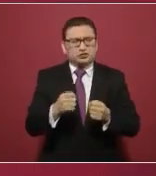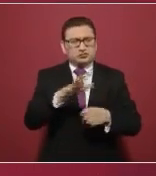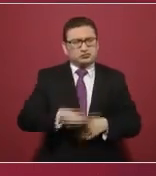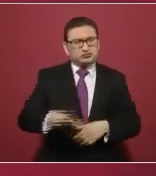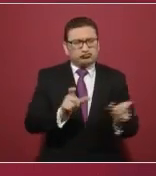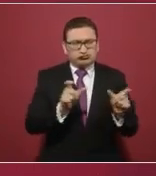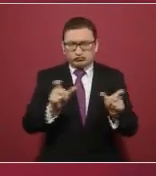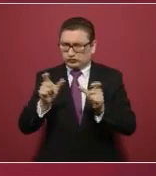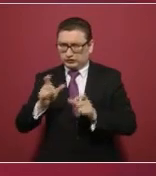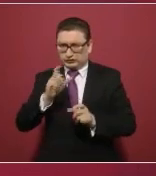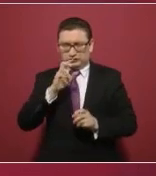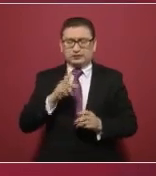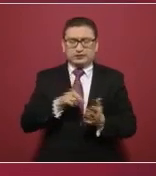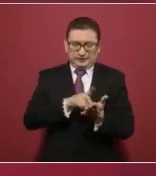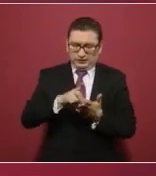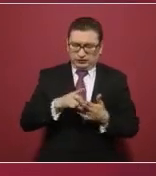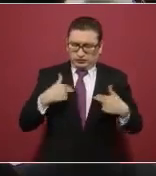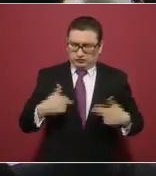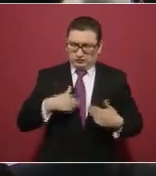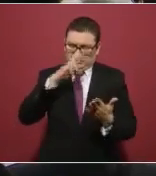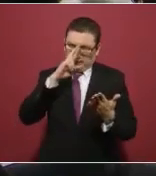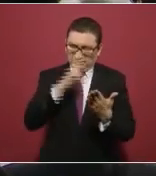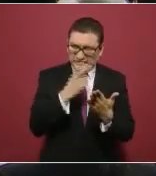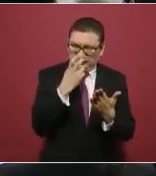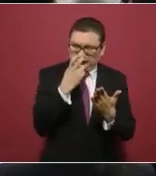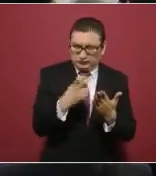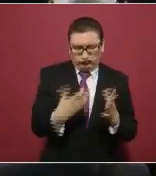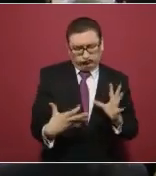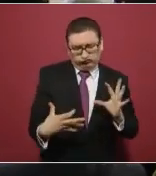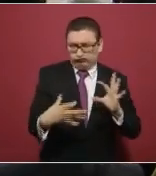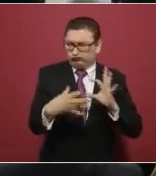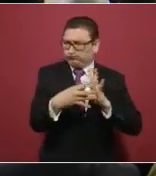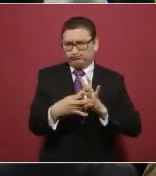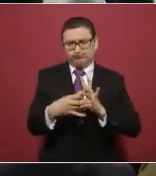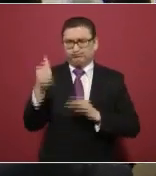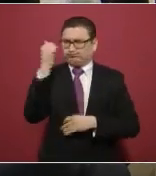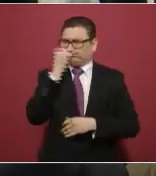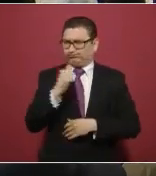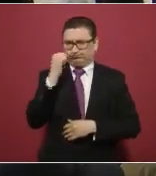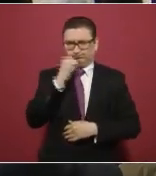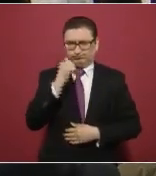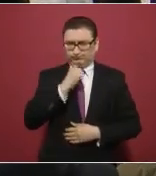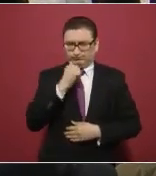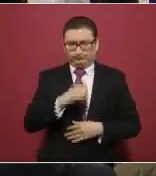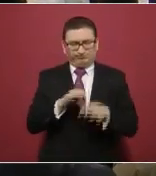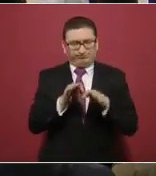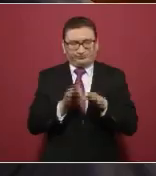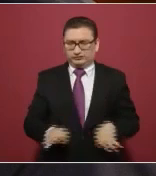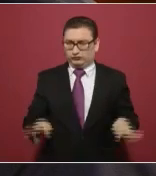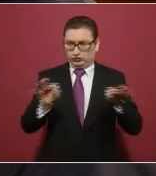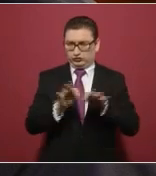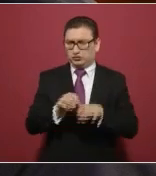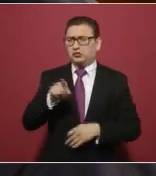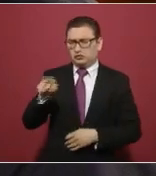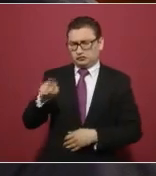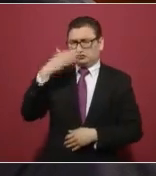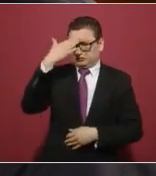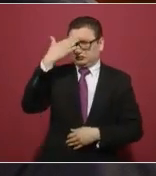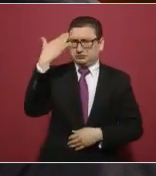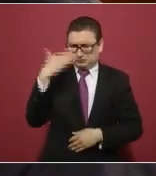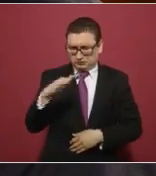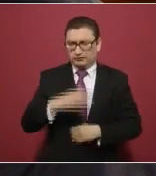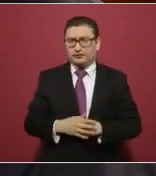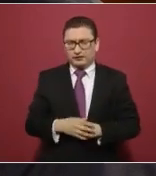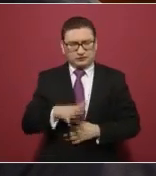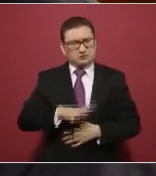y respeto a derechos humanos son complementarios e indispensables. Como usted lo sabe,